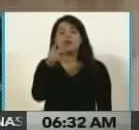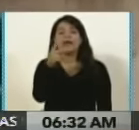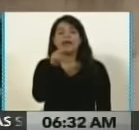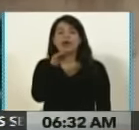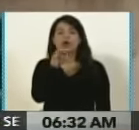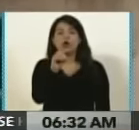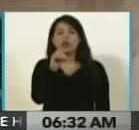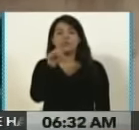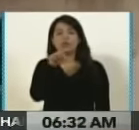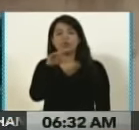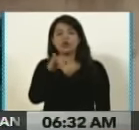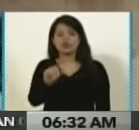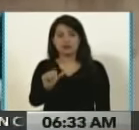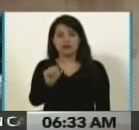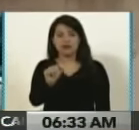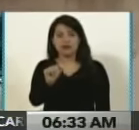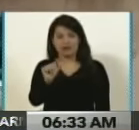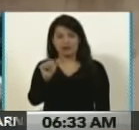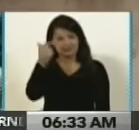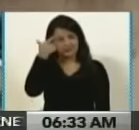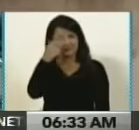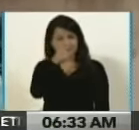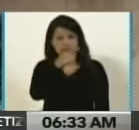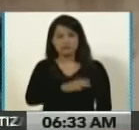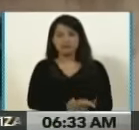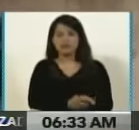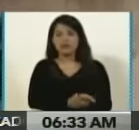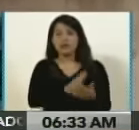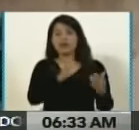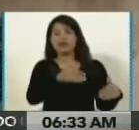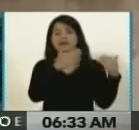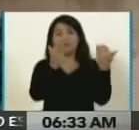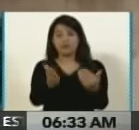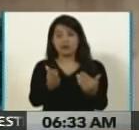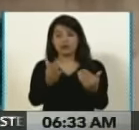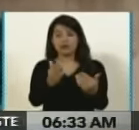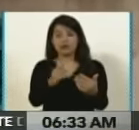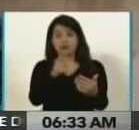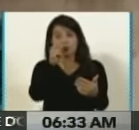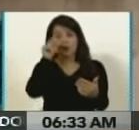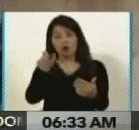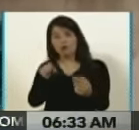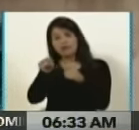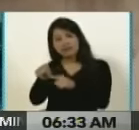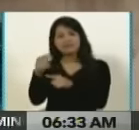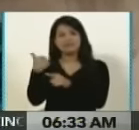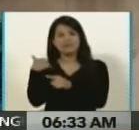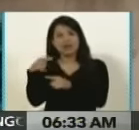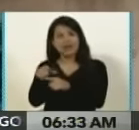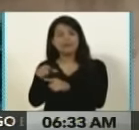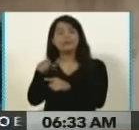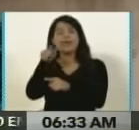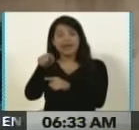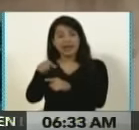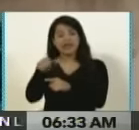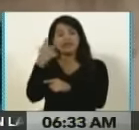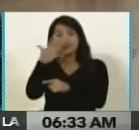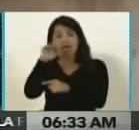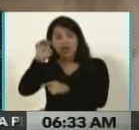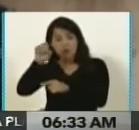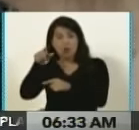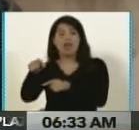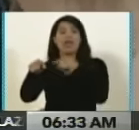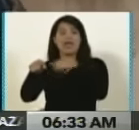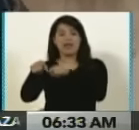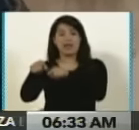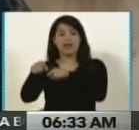Cuando se comienza a constituir el poder después del 23 de enero, en la Junta de Gobierno que se nombra no